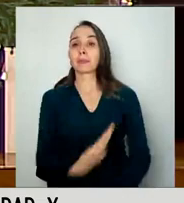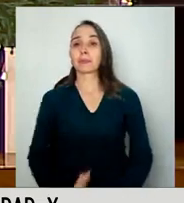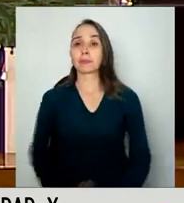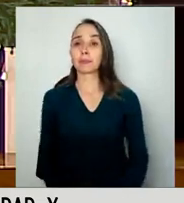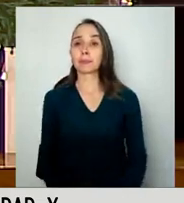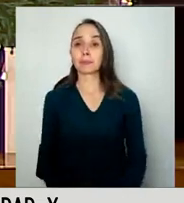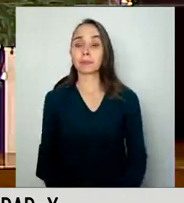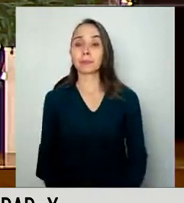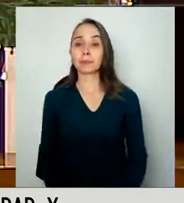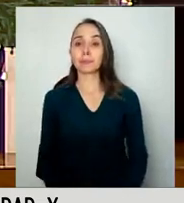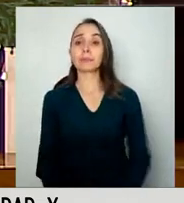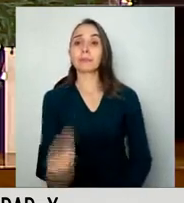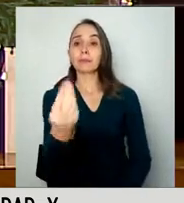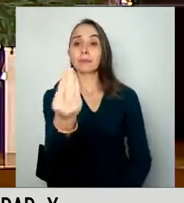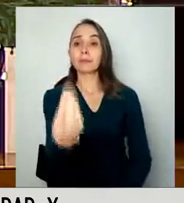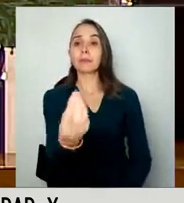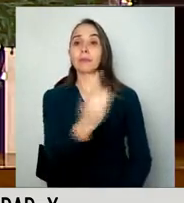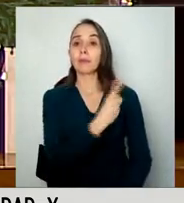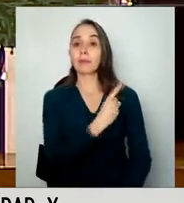muy bien diputada